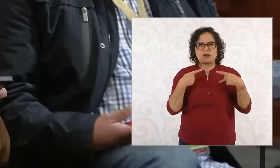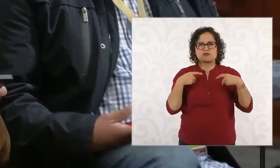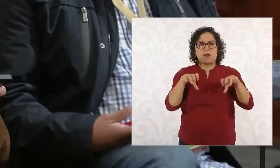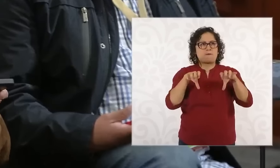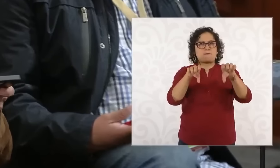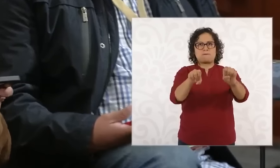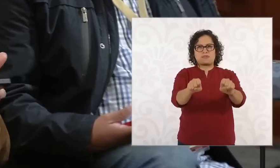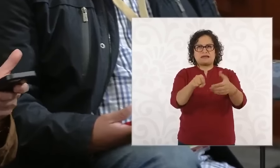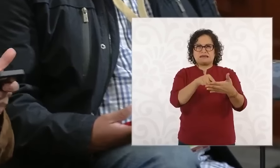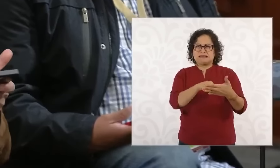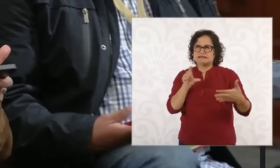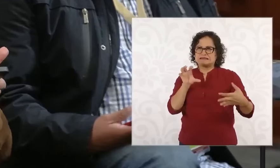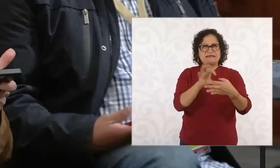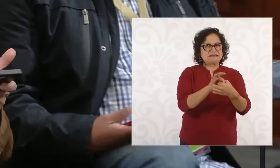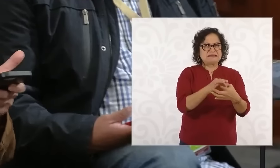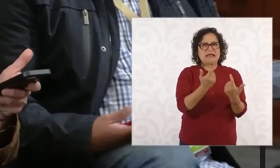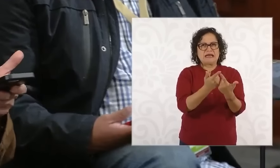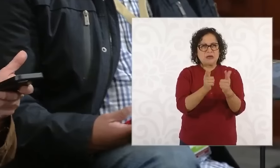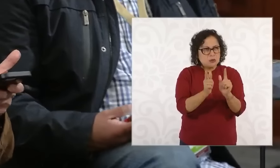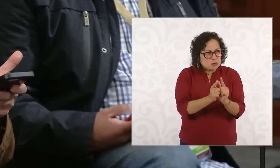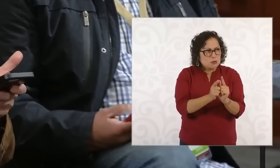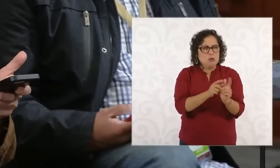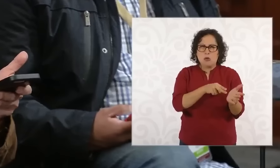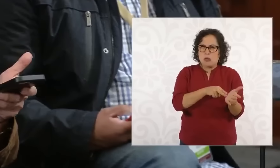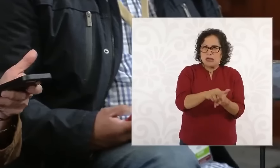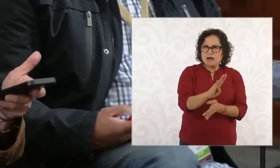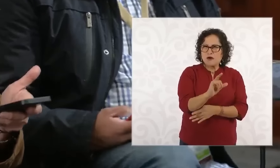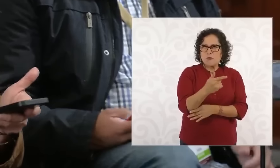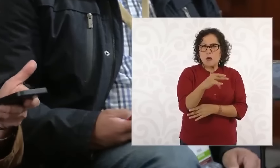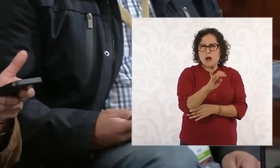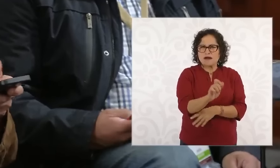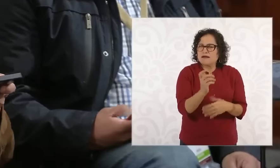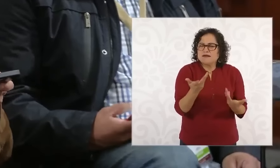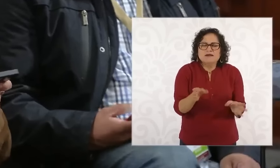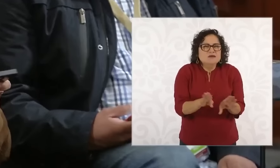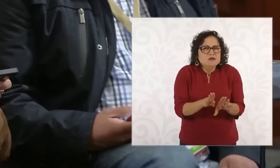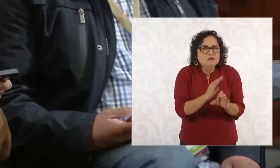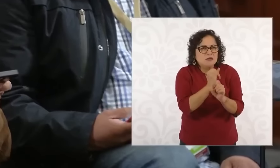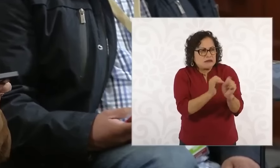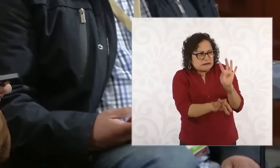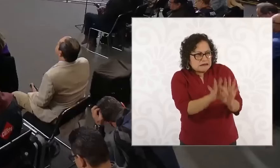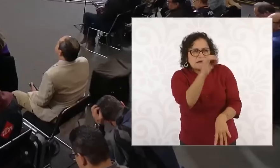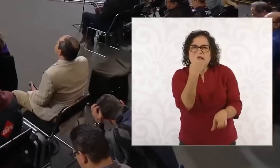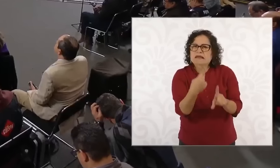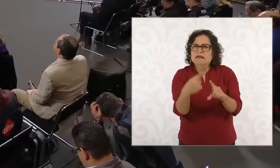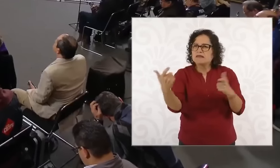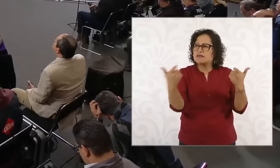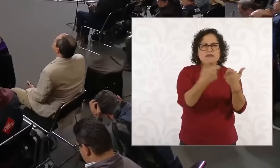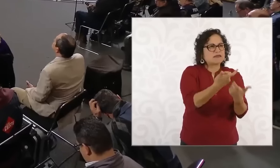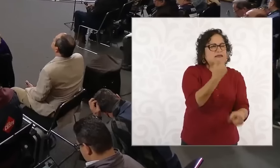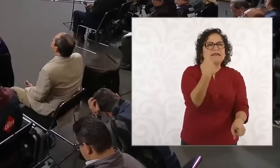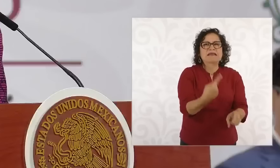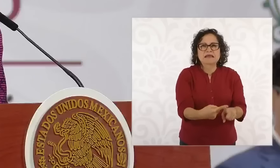negro. Entonces, ¿a quién le toca informar quiénes son estos y bueno, y quién los está financiando además? Fue una de las preguntas que